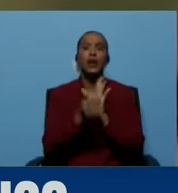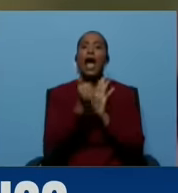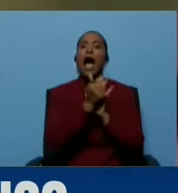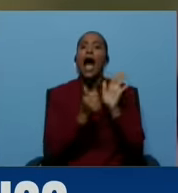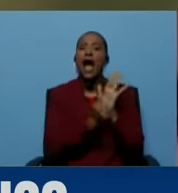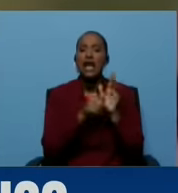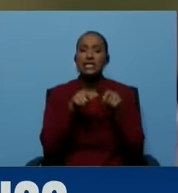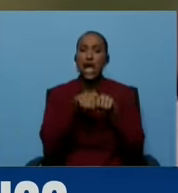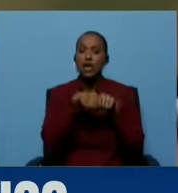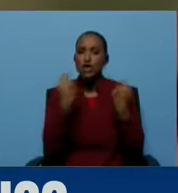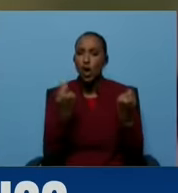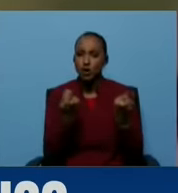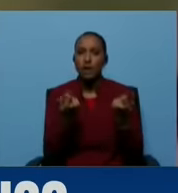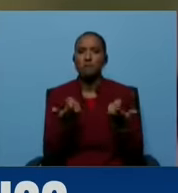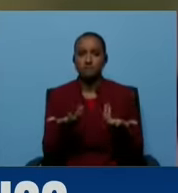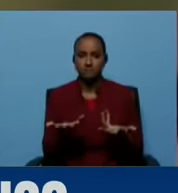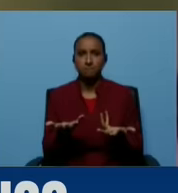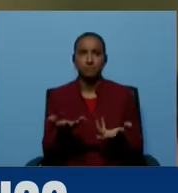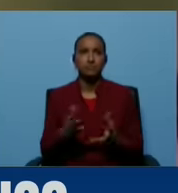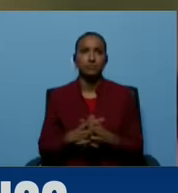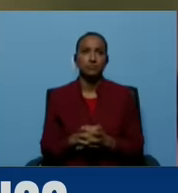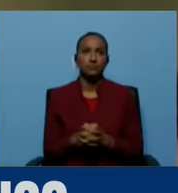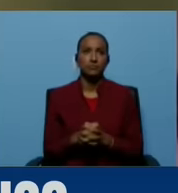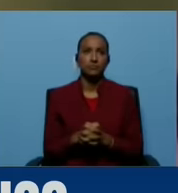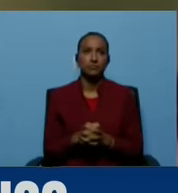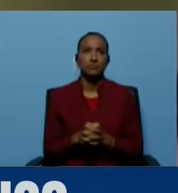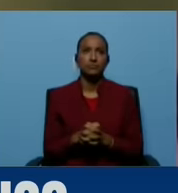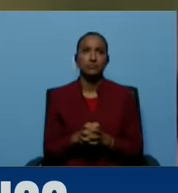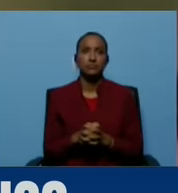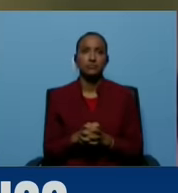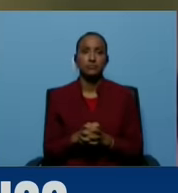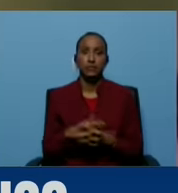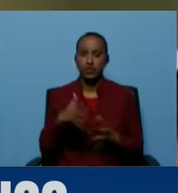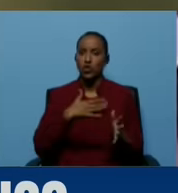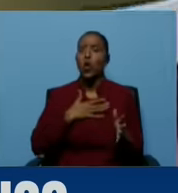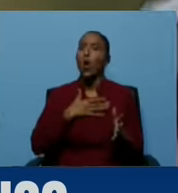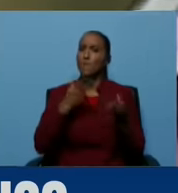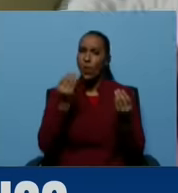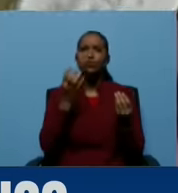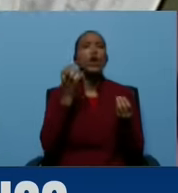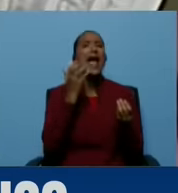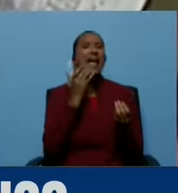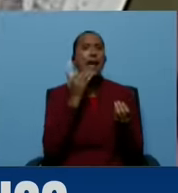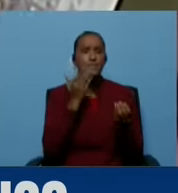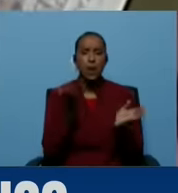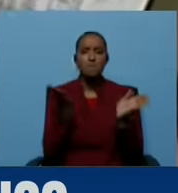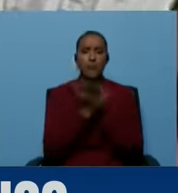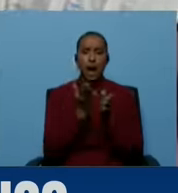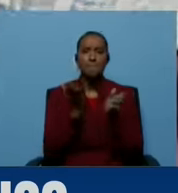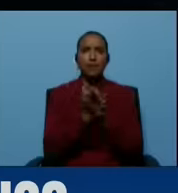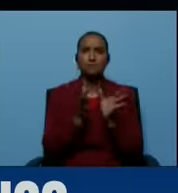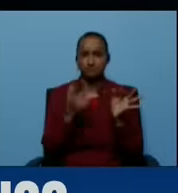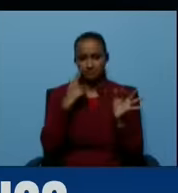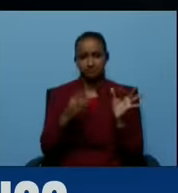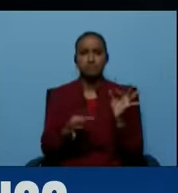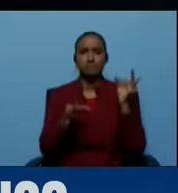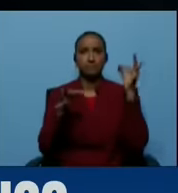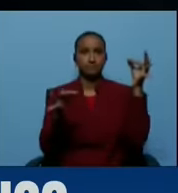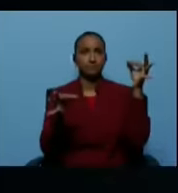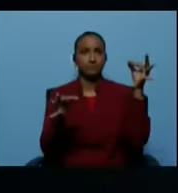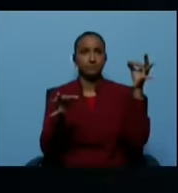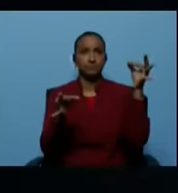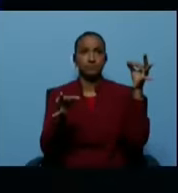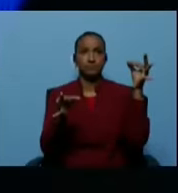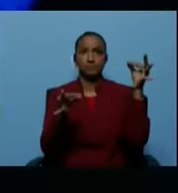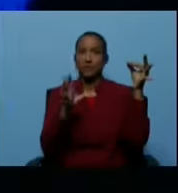e ilegibles. Yo traje apenas un ejemplo, porque son muchos, por supuesto. Pero aquí, sin la firma, sin